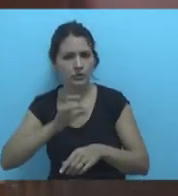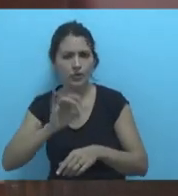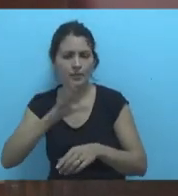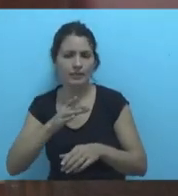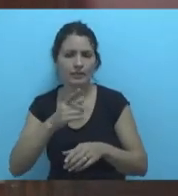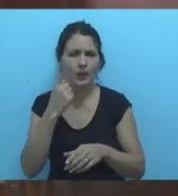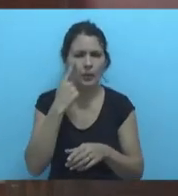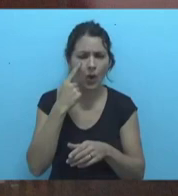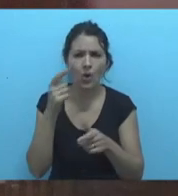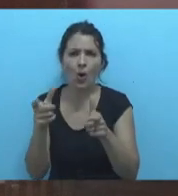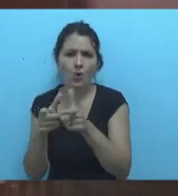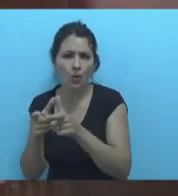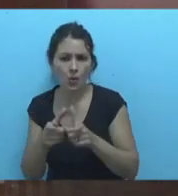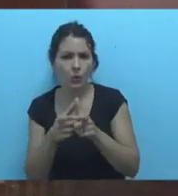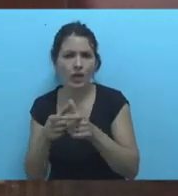comunas y municipios peronistas.